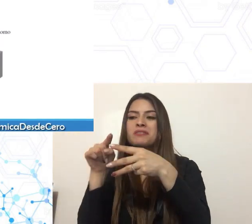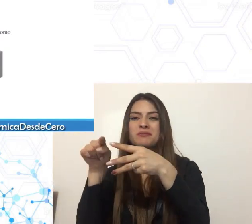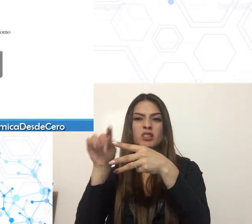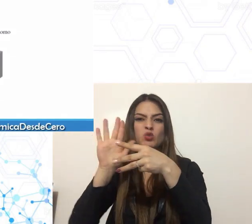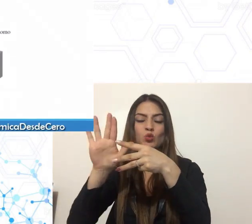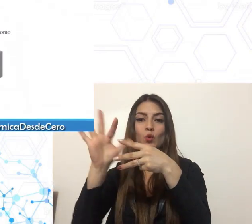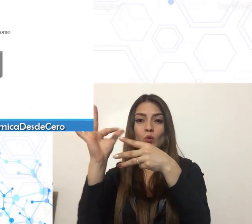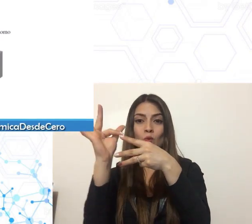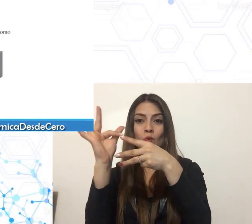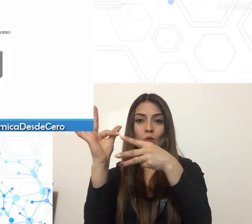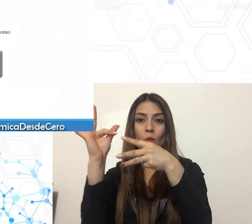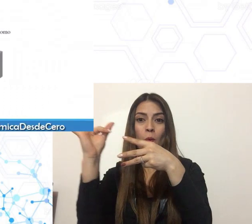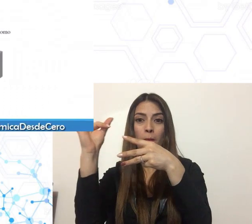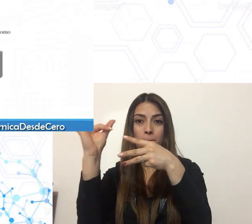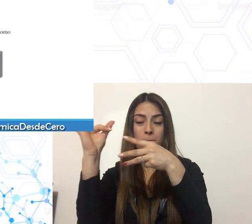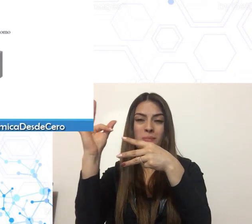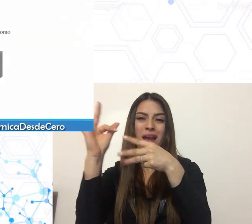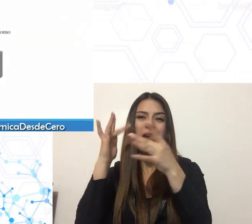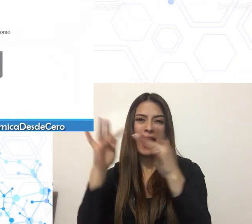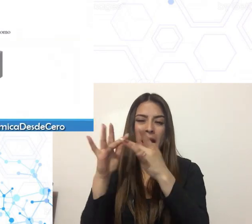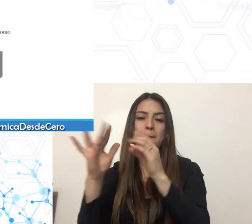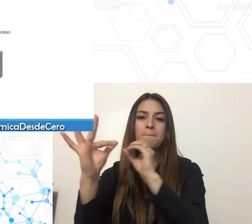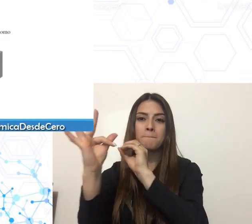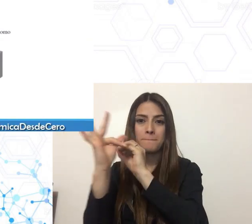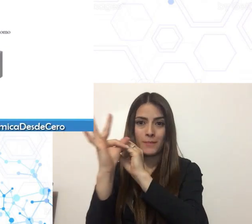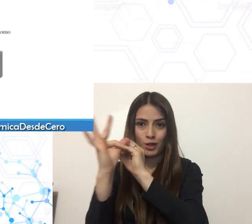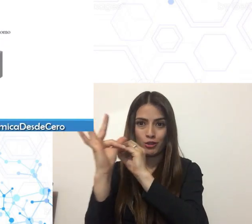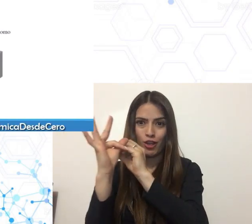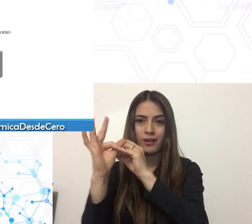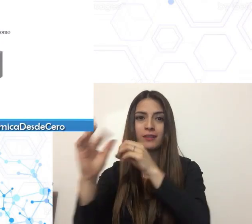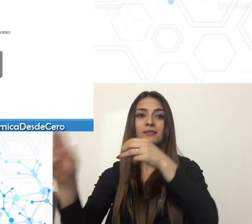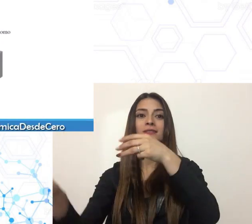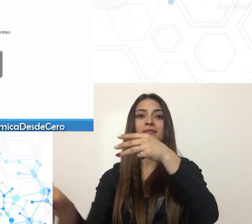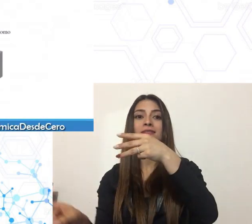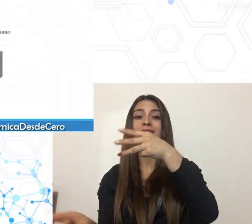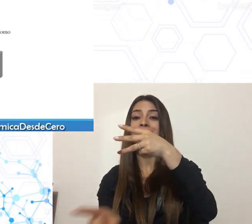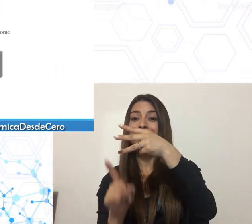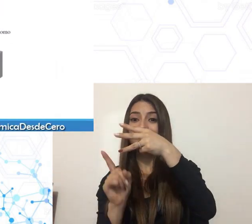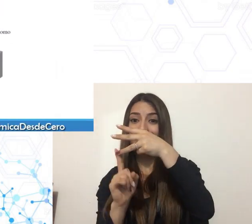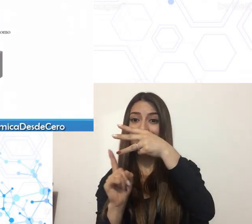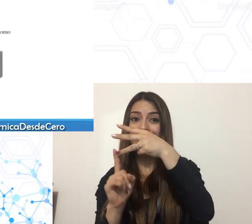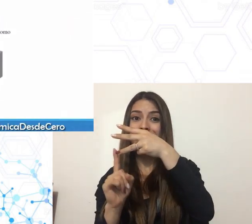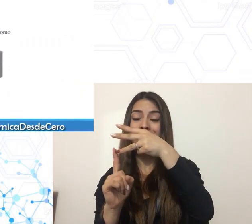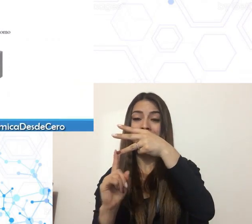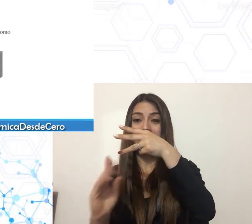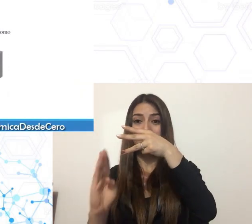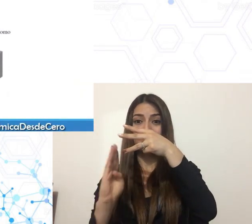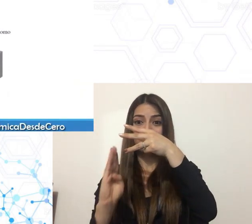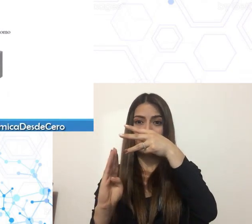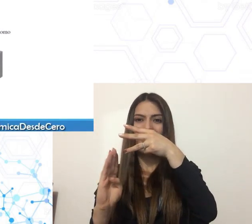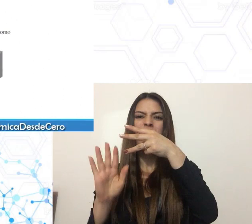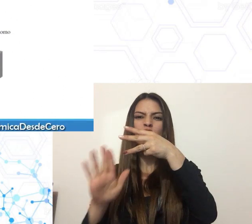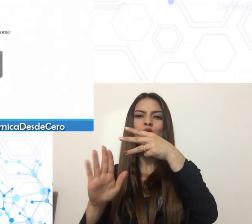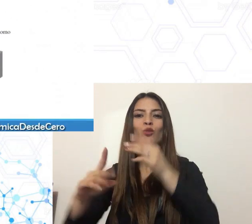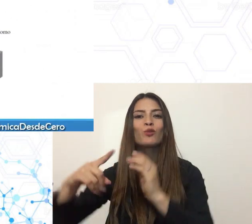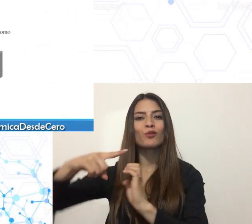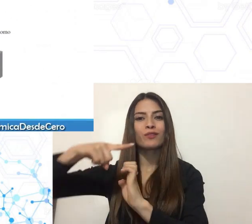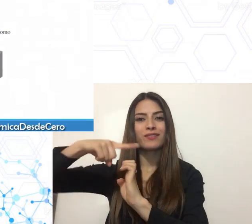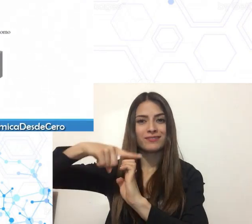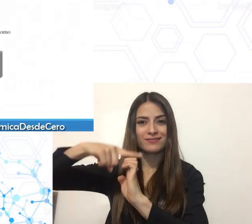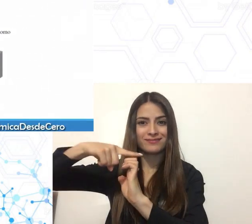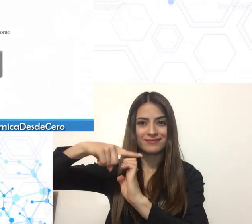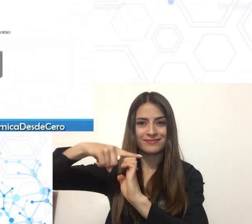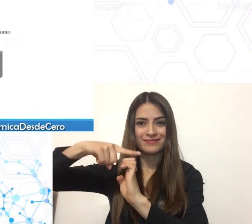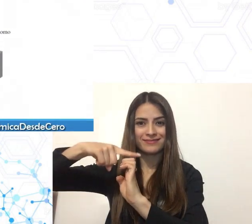que muchos libros dicen que son las orientaciones de las cargas positivas protones,